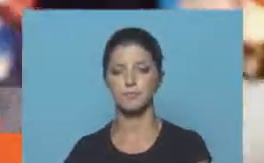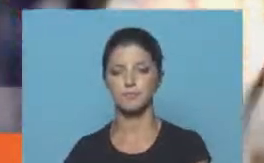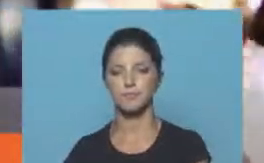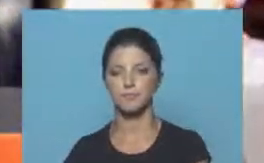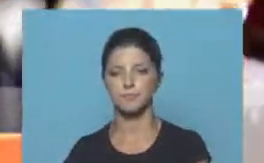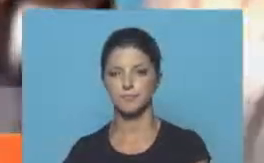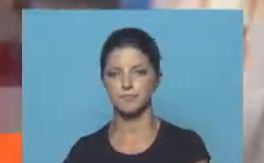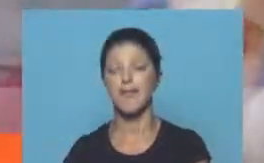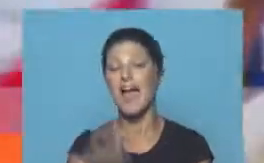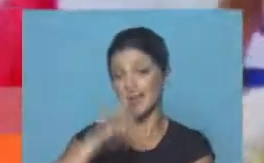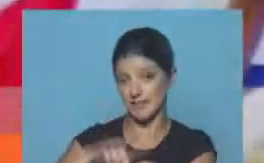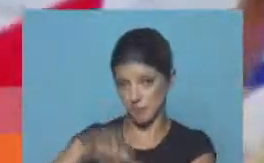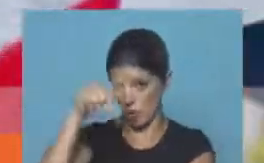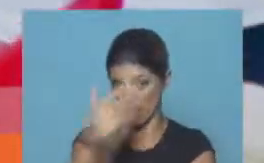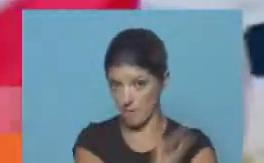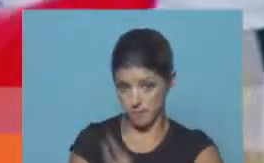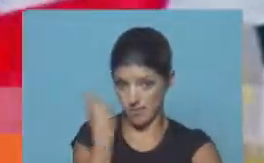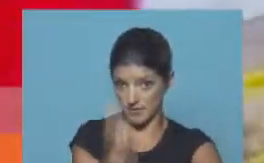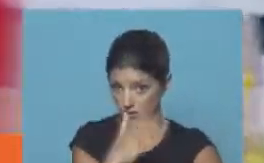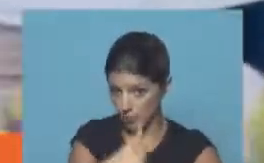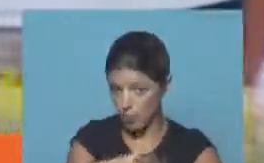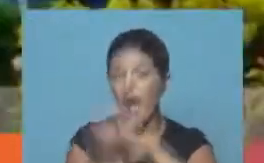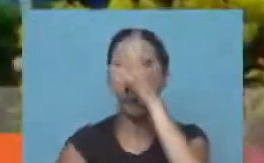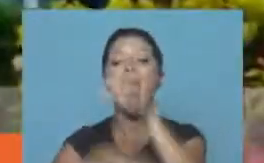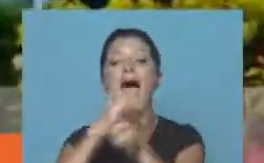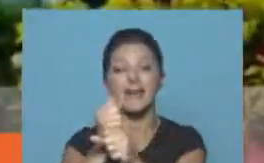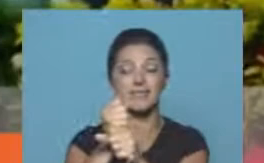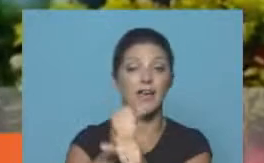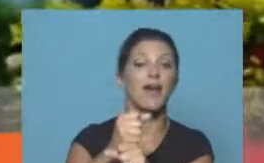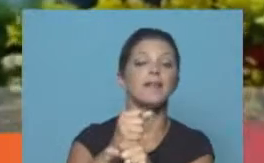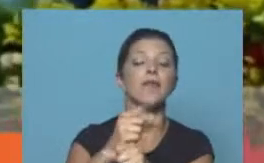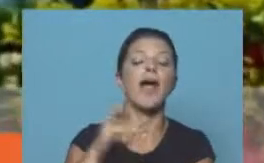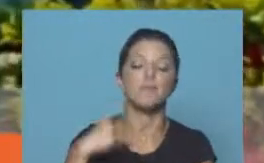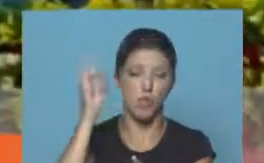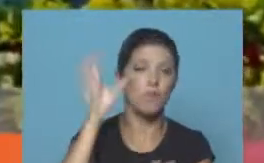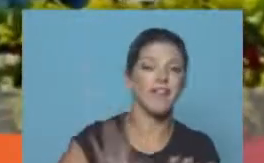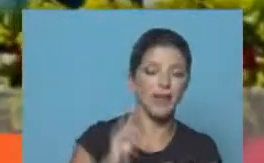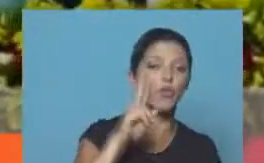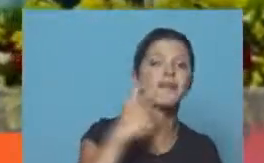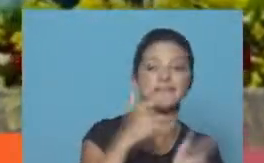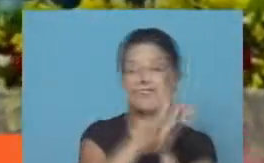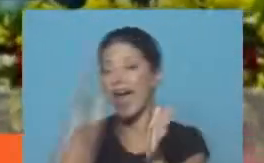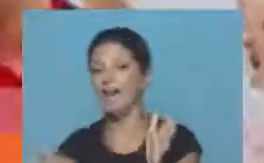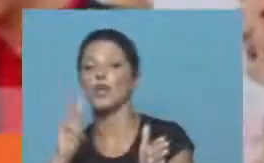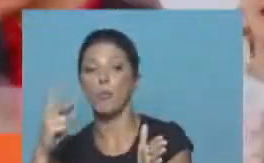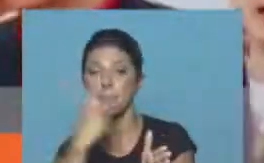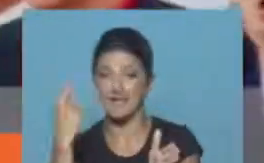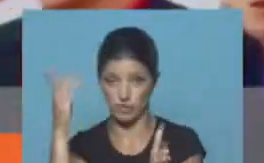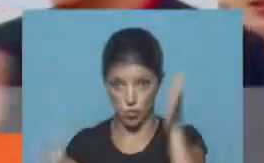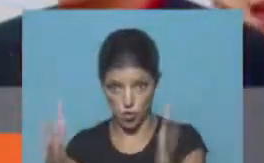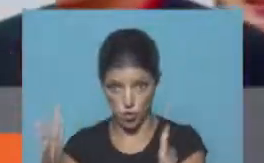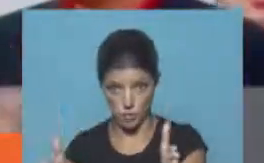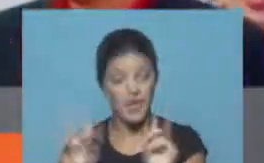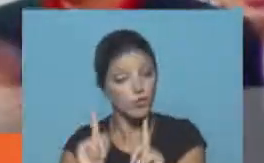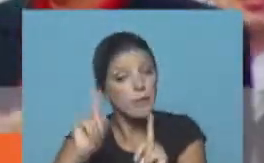El periodo para el que fue elegido Ortega se extenderá de 2017 a 2021. Un lapso